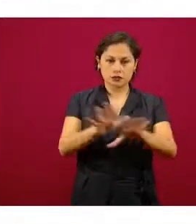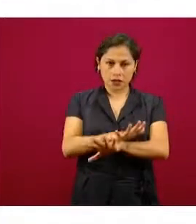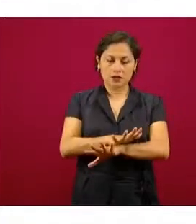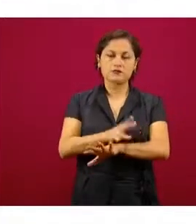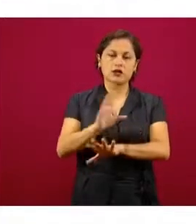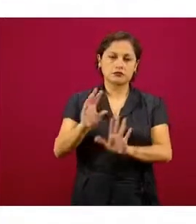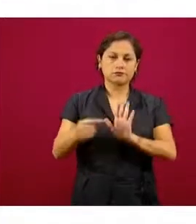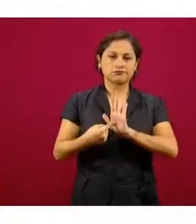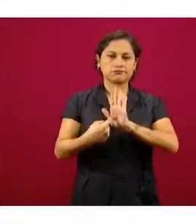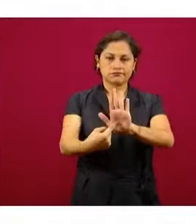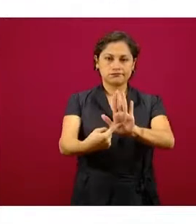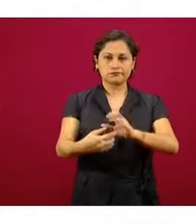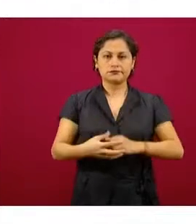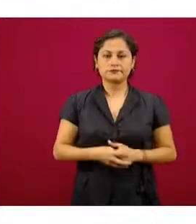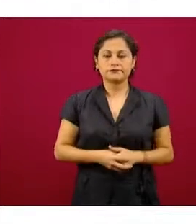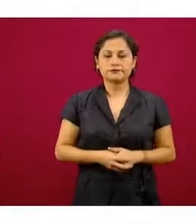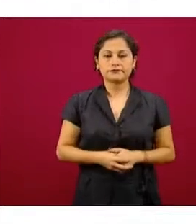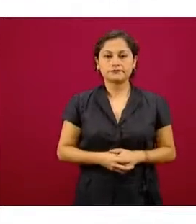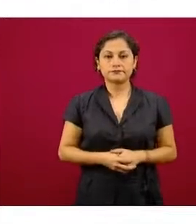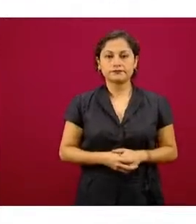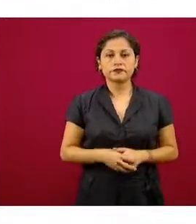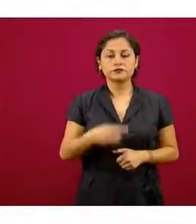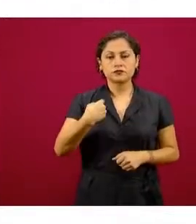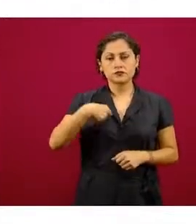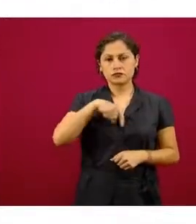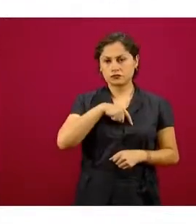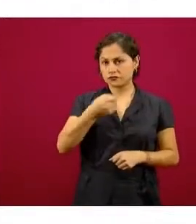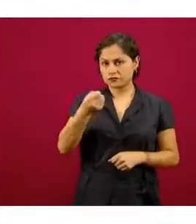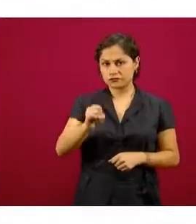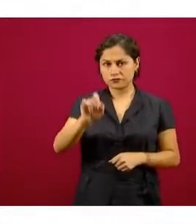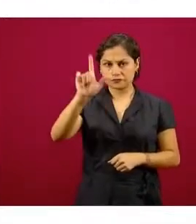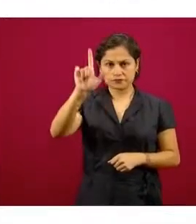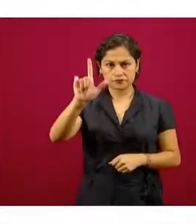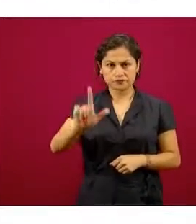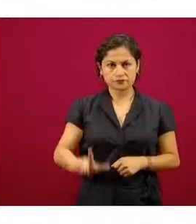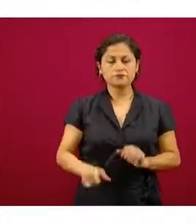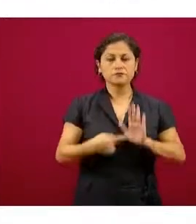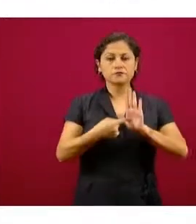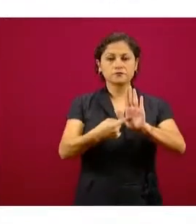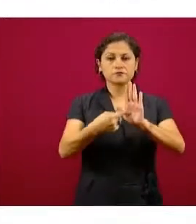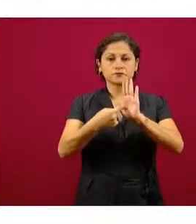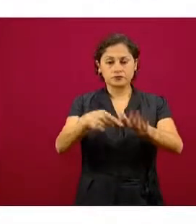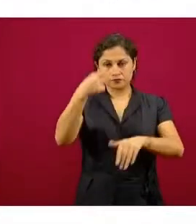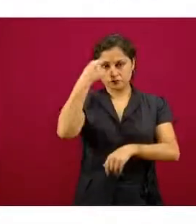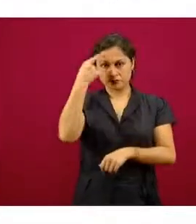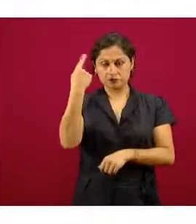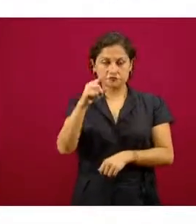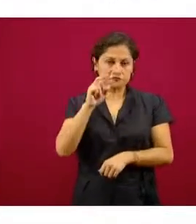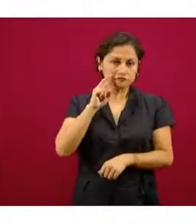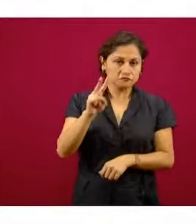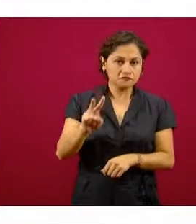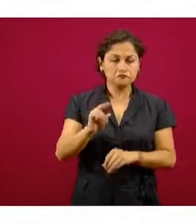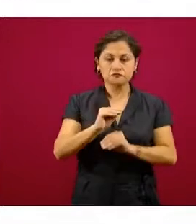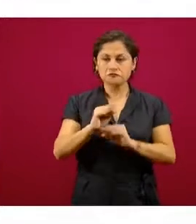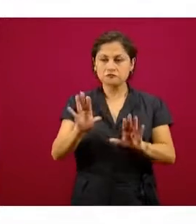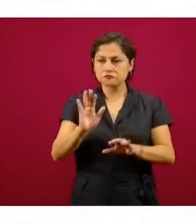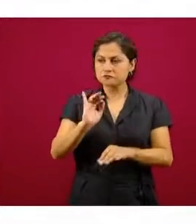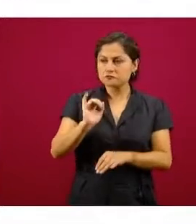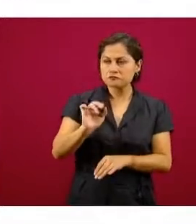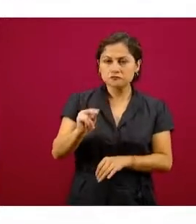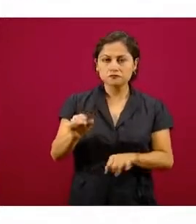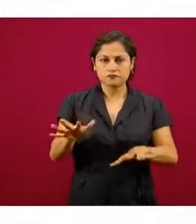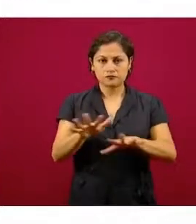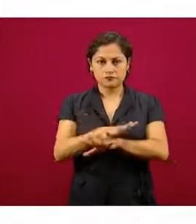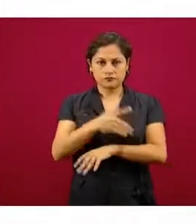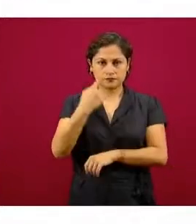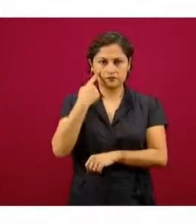un día para otro. La actualizamos semana con semana para en su momento ver si encontramos algún cambio en estos datos.